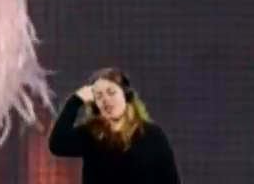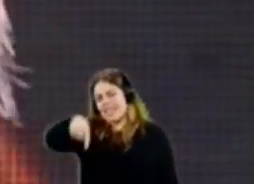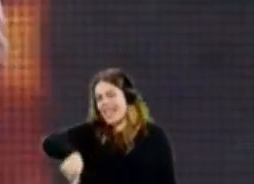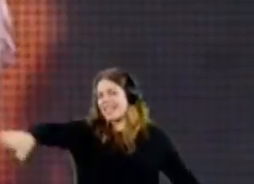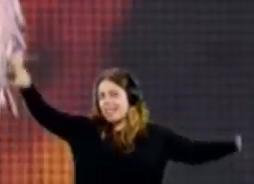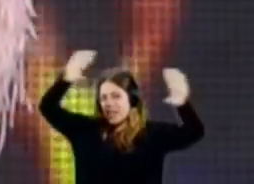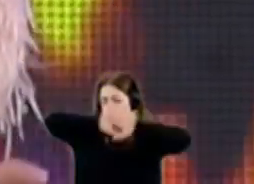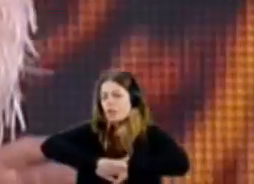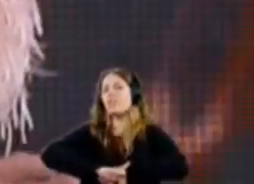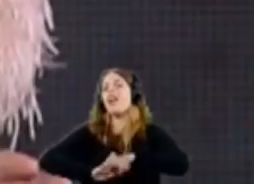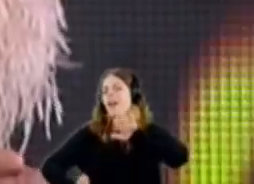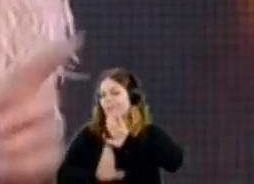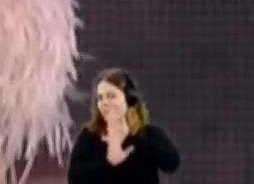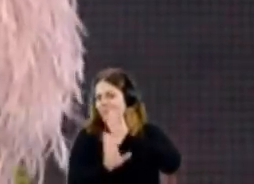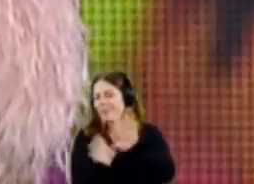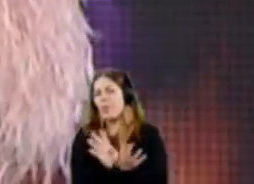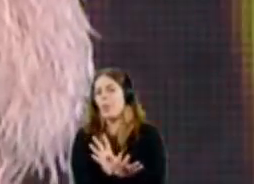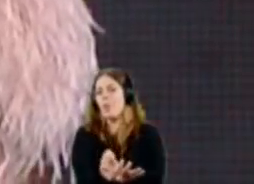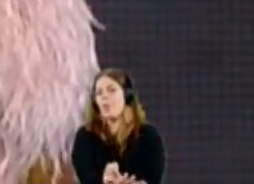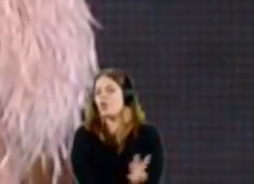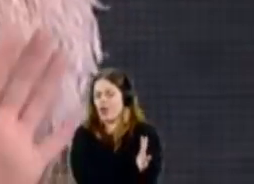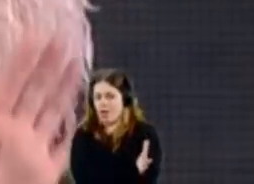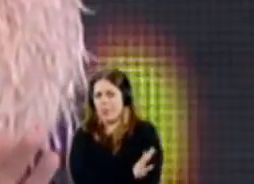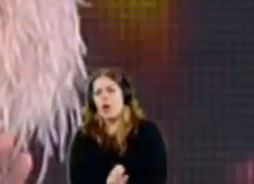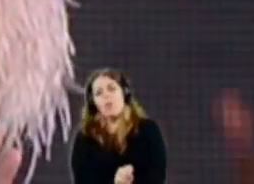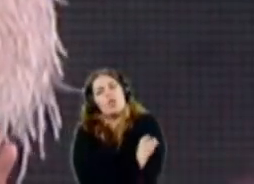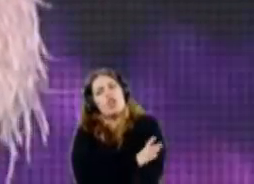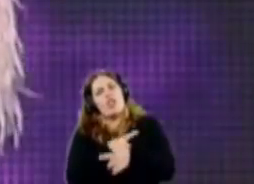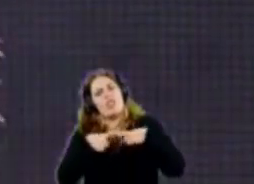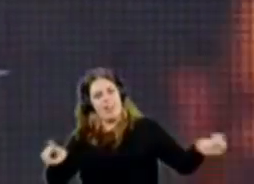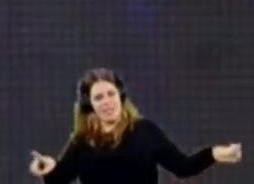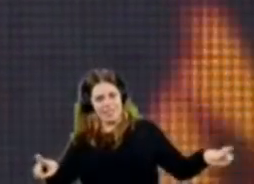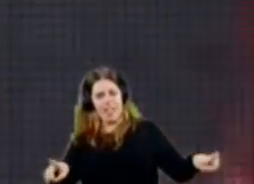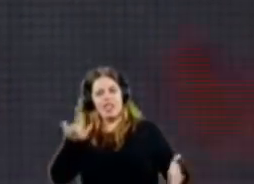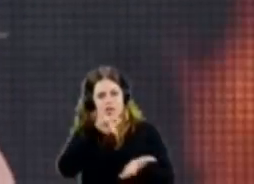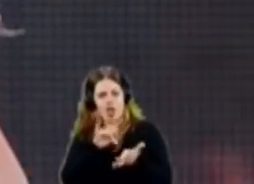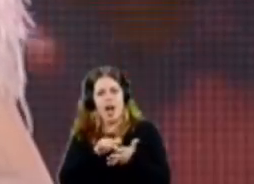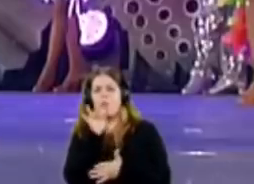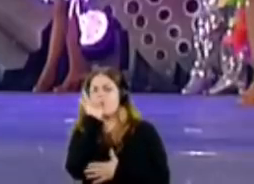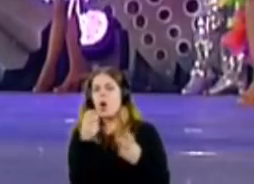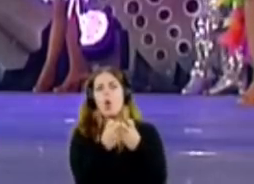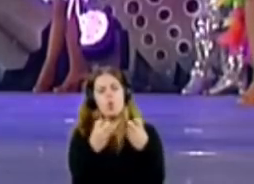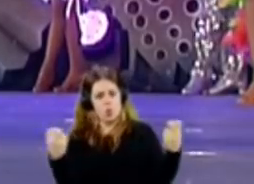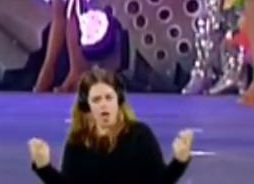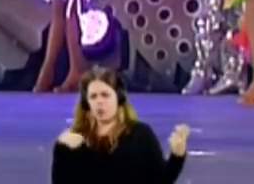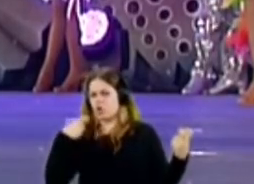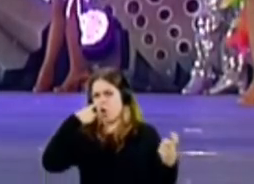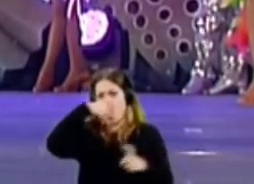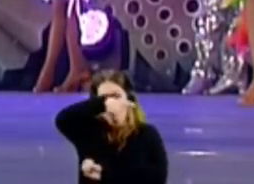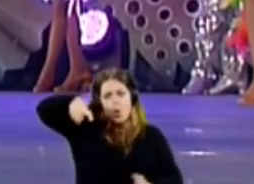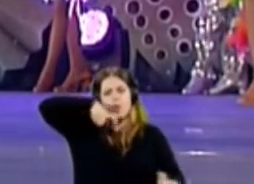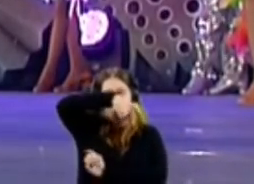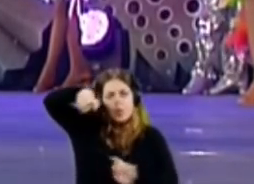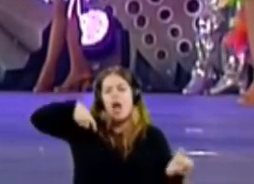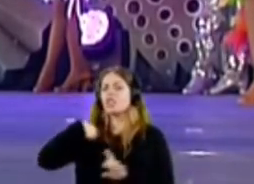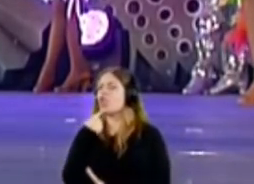vamos a seguir así y emoción diferente la que vive el jurado. Todos los años lo decimos y no nos cansamos de